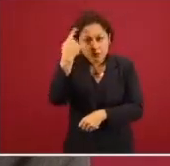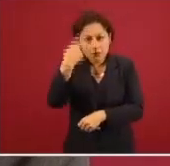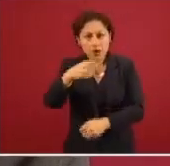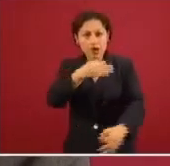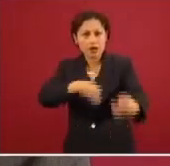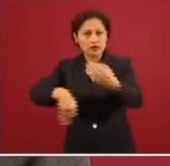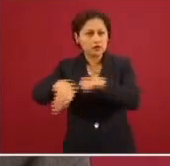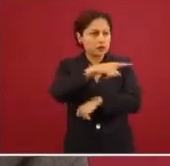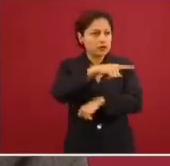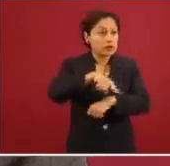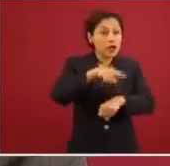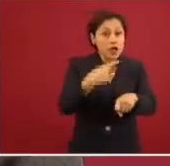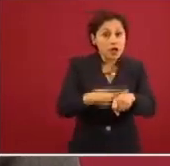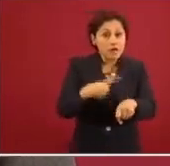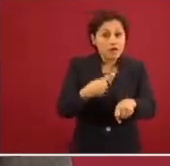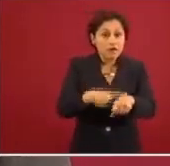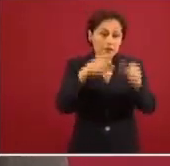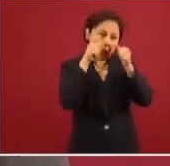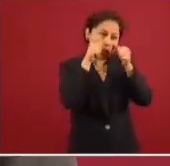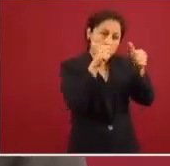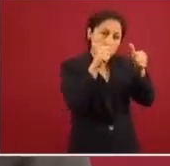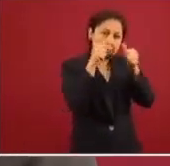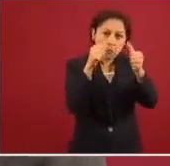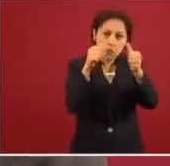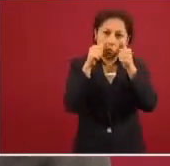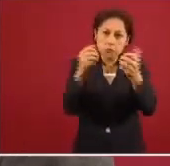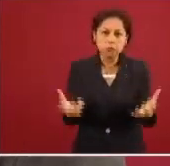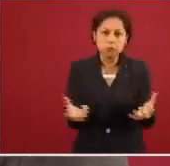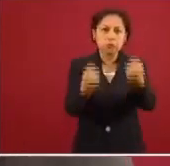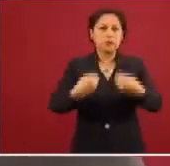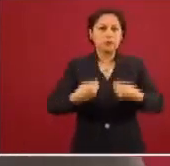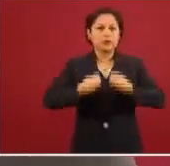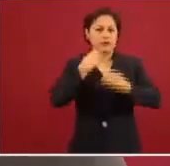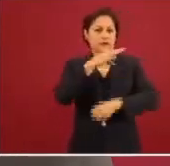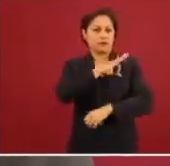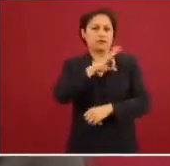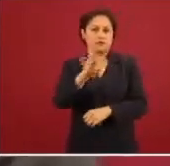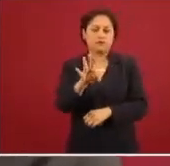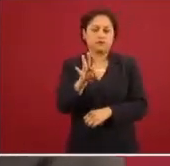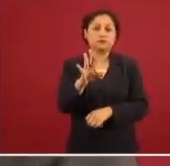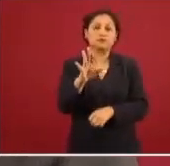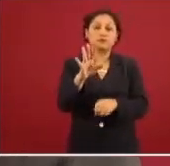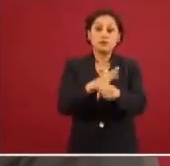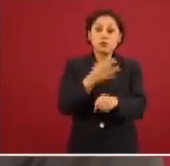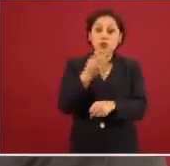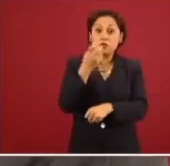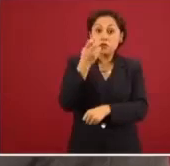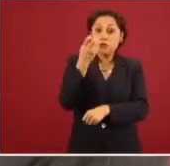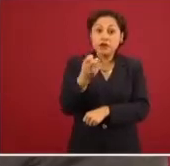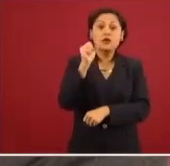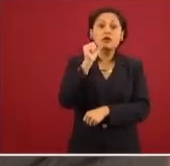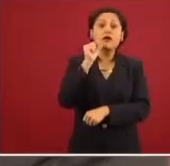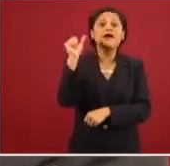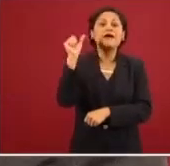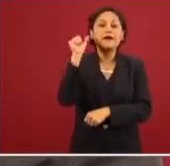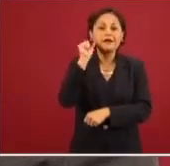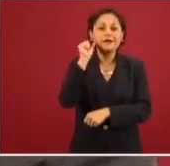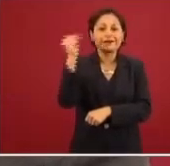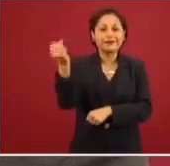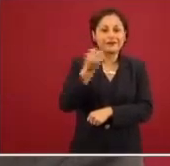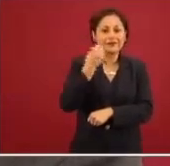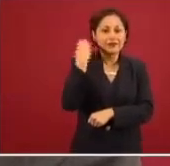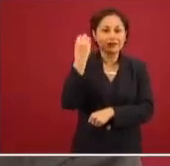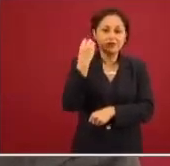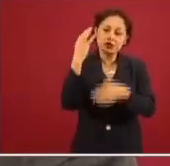De ahí la importancia del acuerdo de ayer, porque esos son espacios con ese